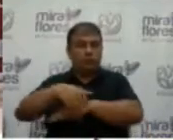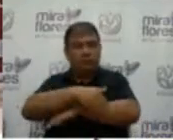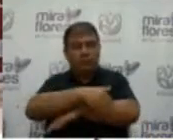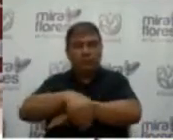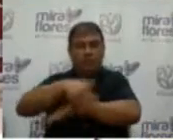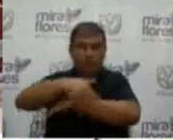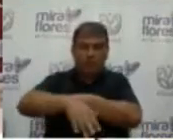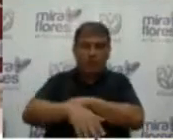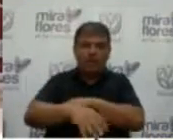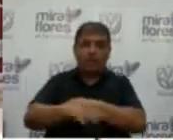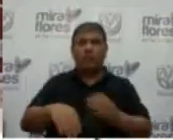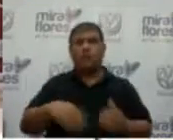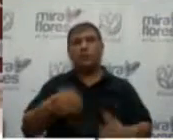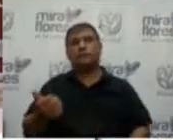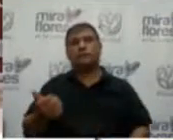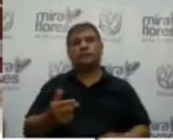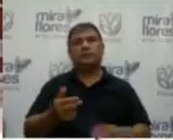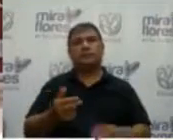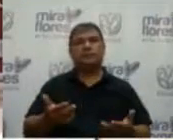del otro lado que se